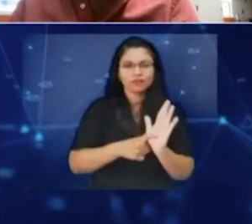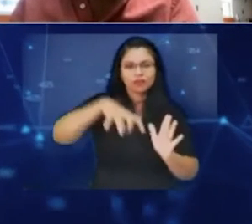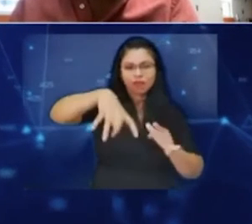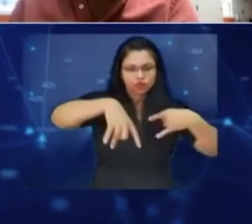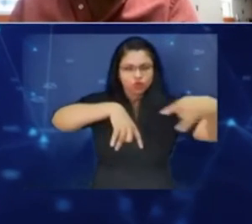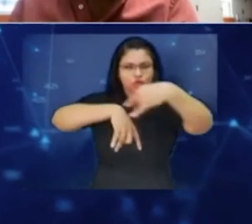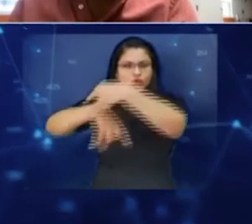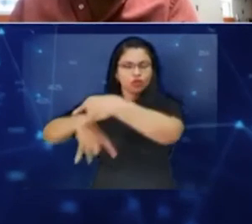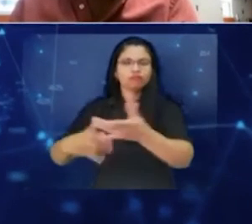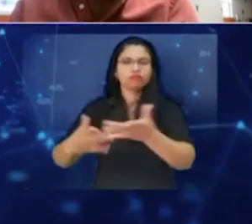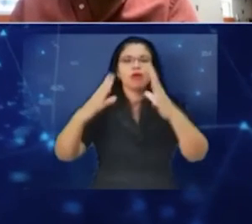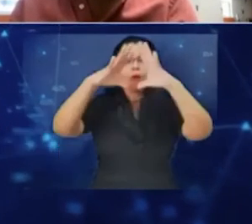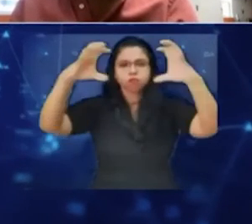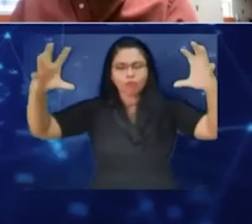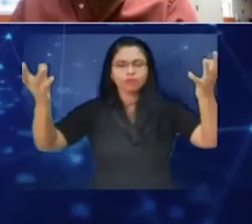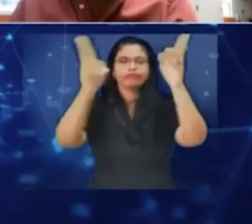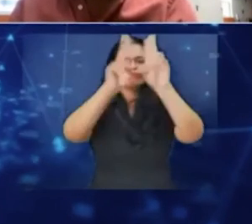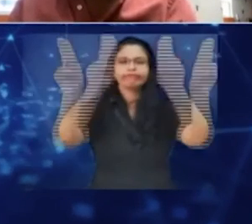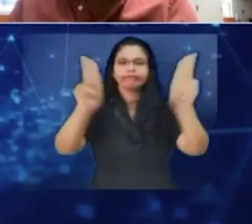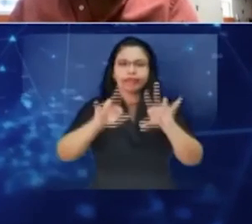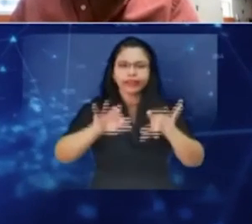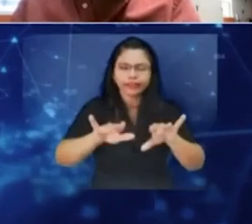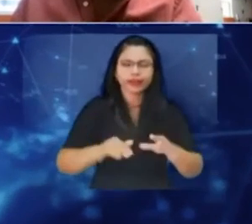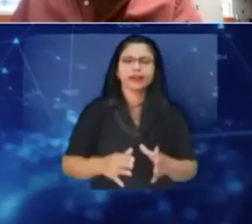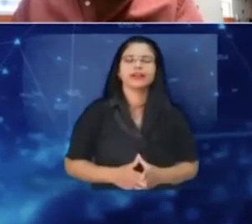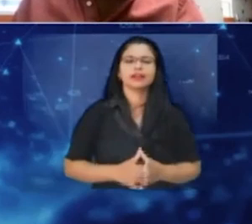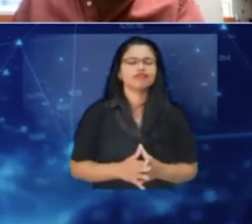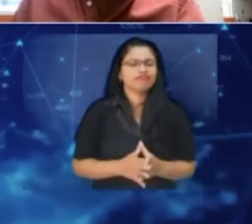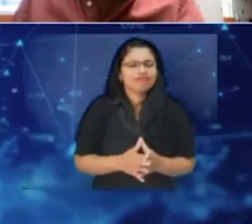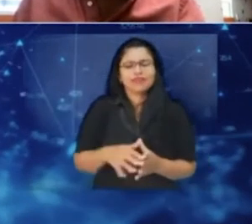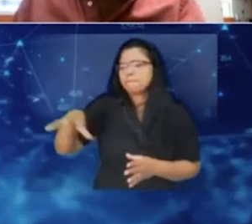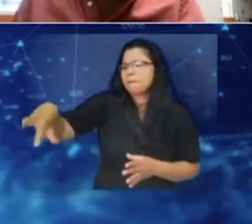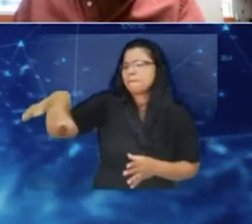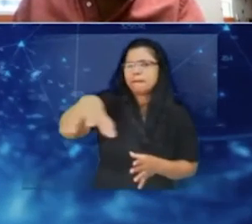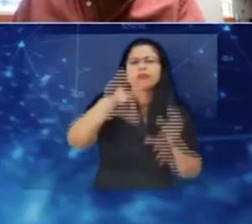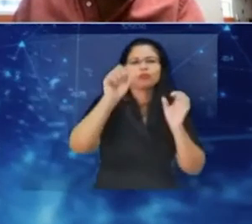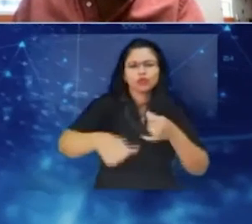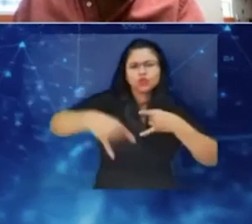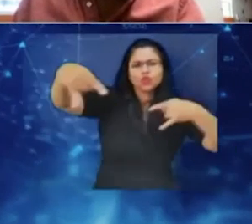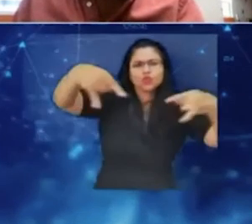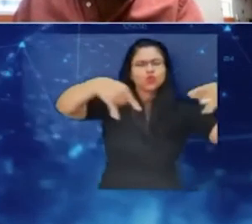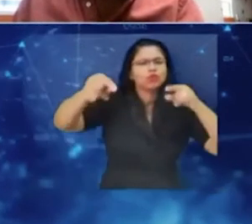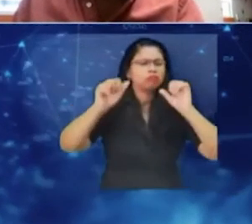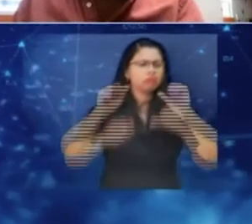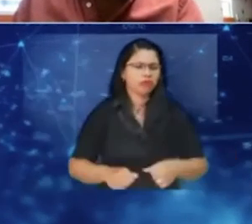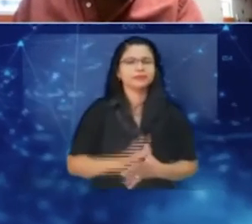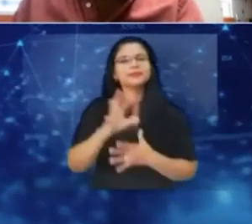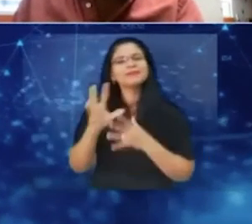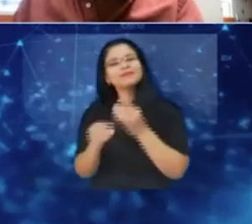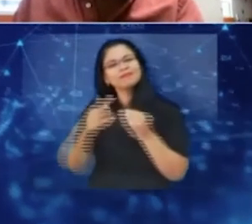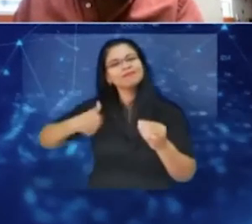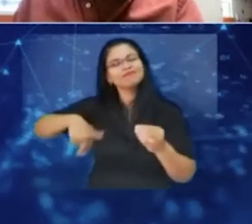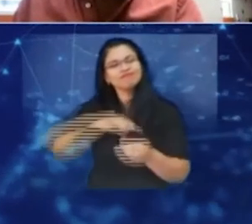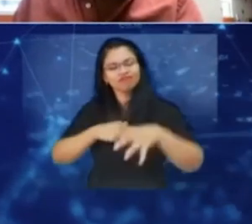de nube, servicios de internet y servicios de terceros. De la otra parte del segmento terrestre, bueno, tenemos las terminales